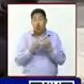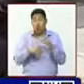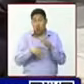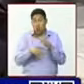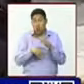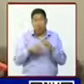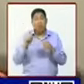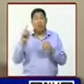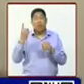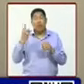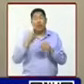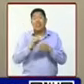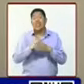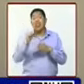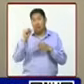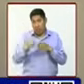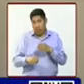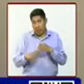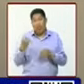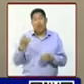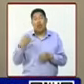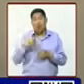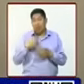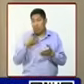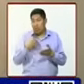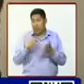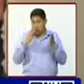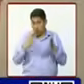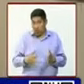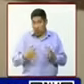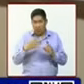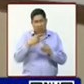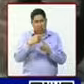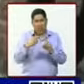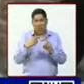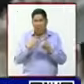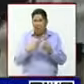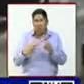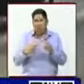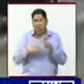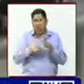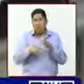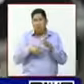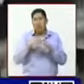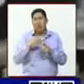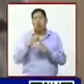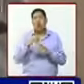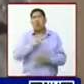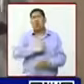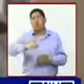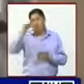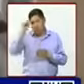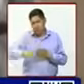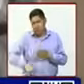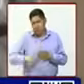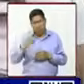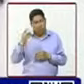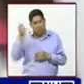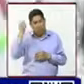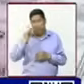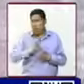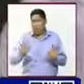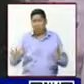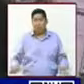curso de secundaria. Recalcó también que la inscripción para los estudiantes de cursos intermedios, tanto en nivel primario como en nivel secundario, es